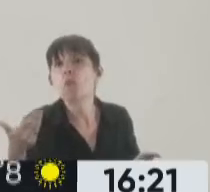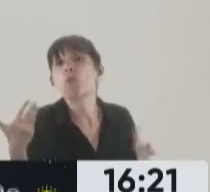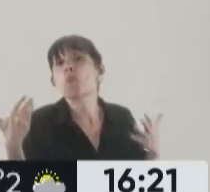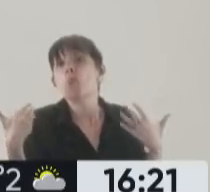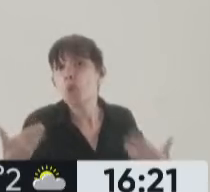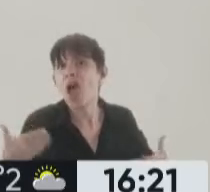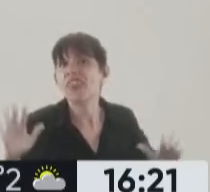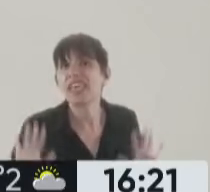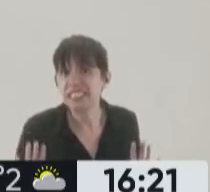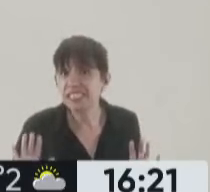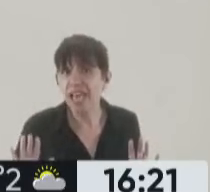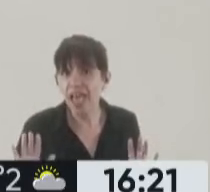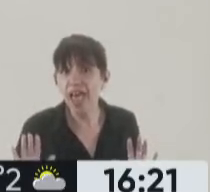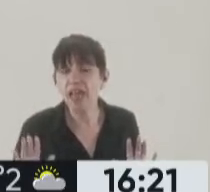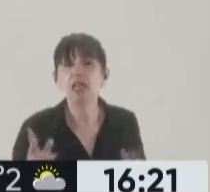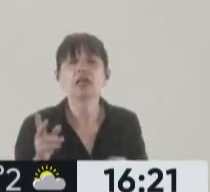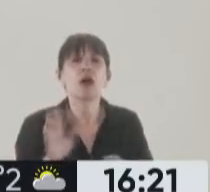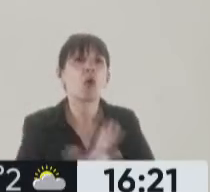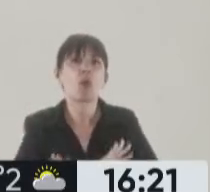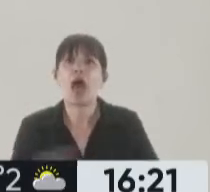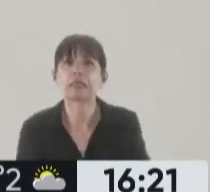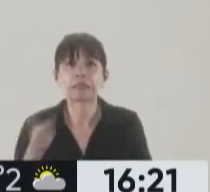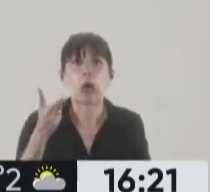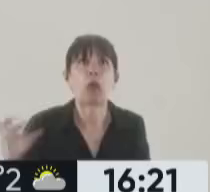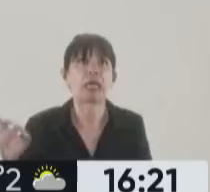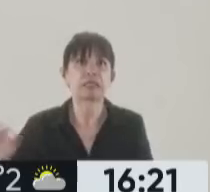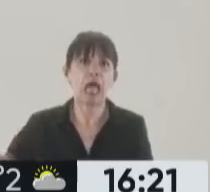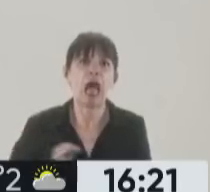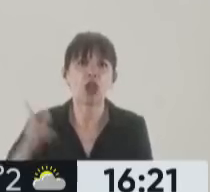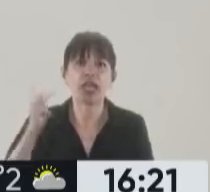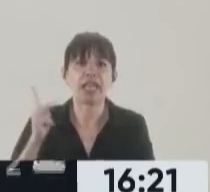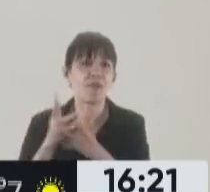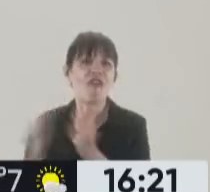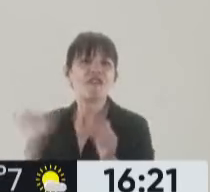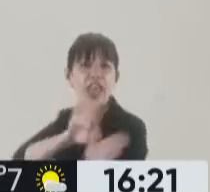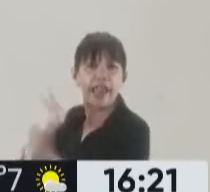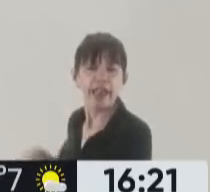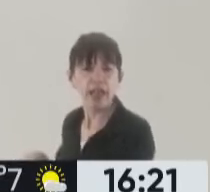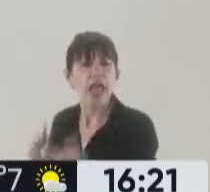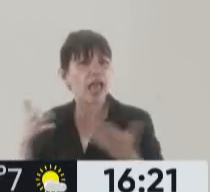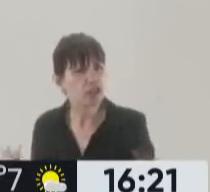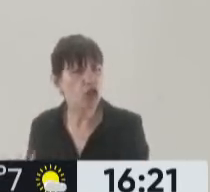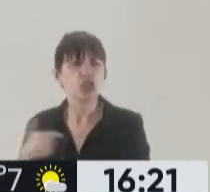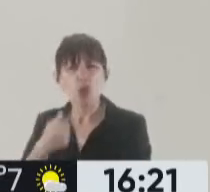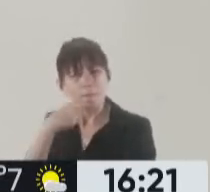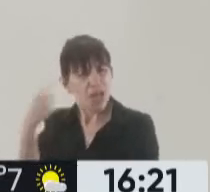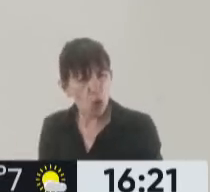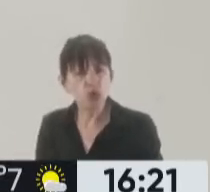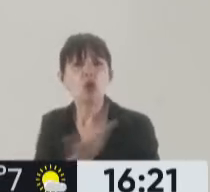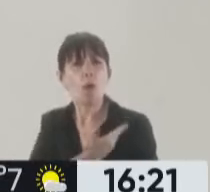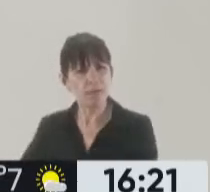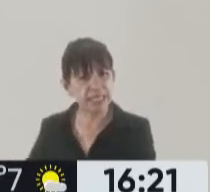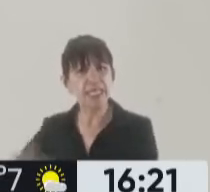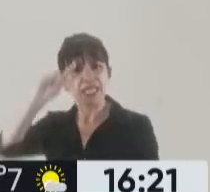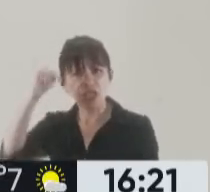dejar 20 años de kirchnerismo atrás. Entonces la pregunta es esa, ¿el presidente considera que